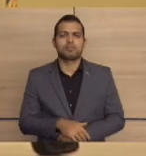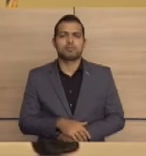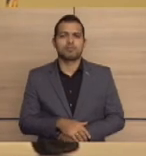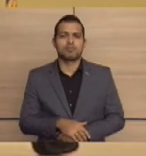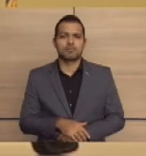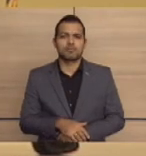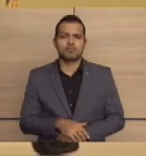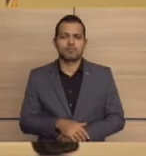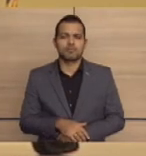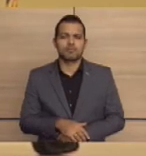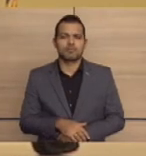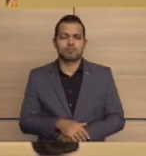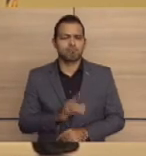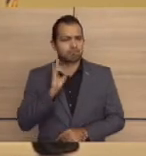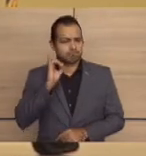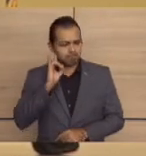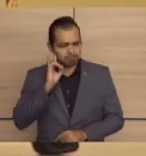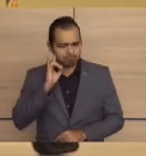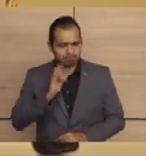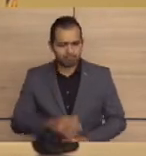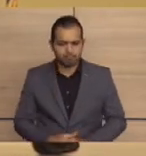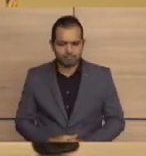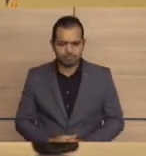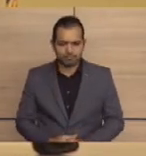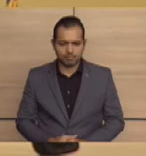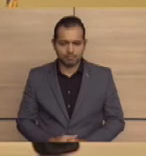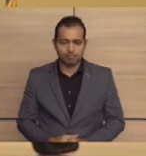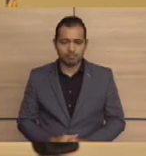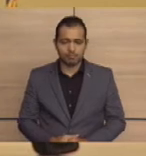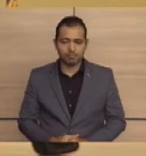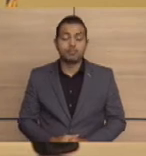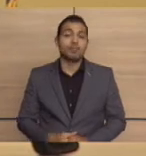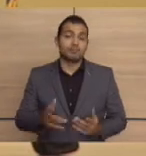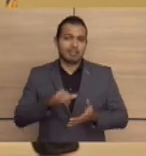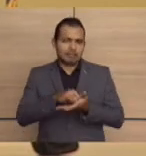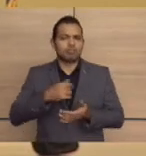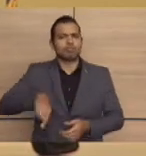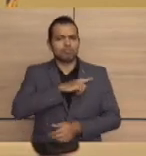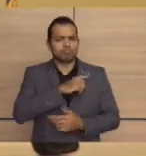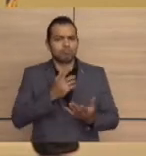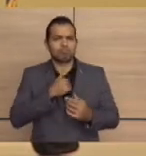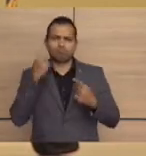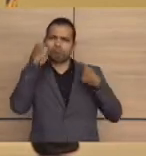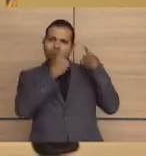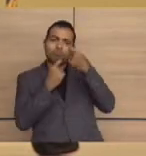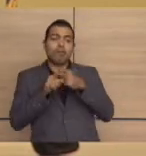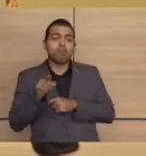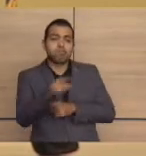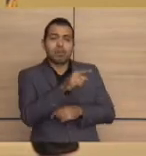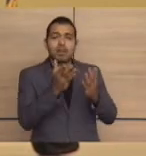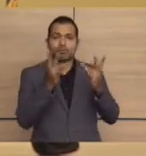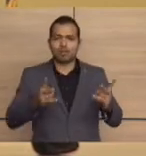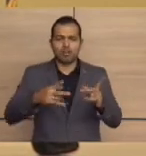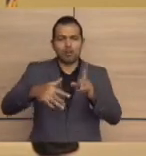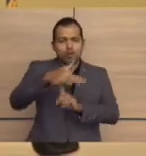que lo mueve, es mayor. Entonces creo que todos se deben caminar a cuáles son esos contextos en los que los estudiantes están, cuáles